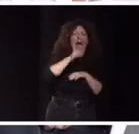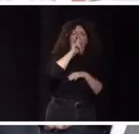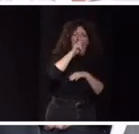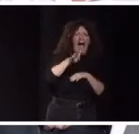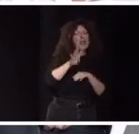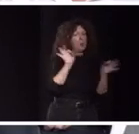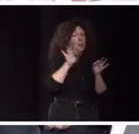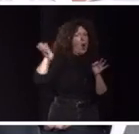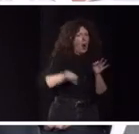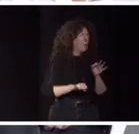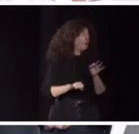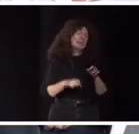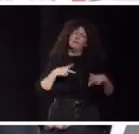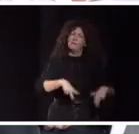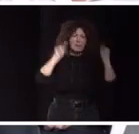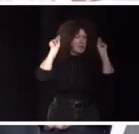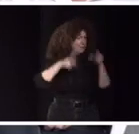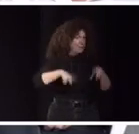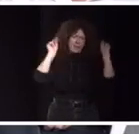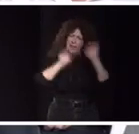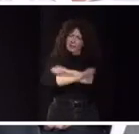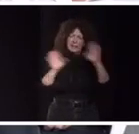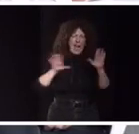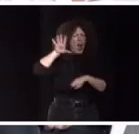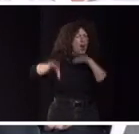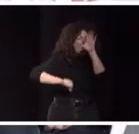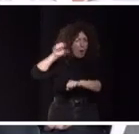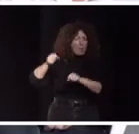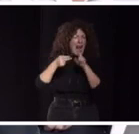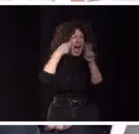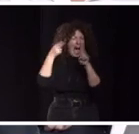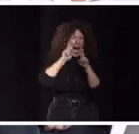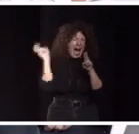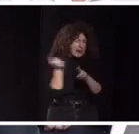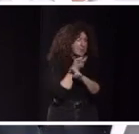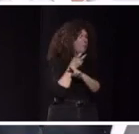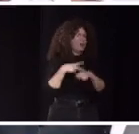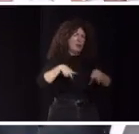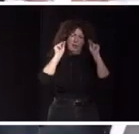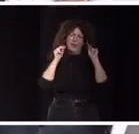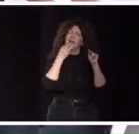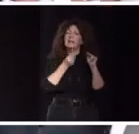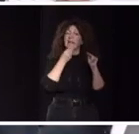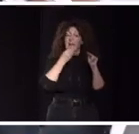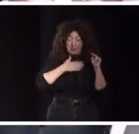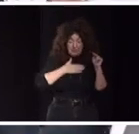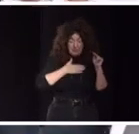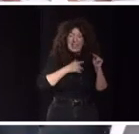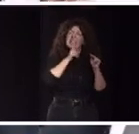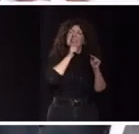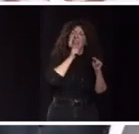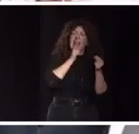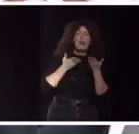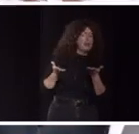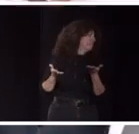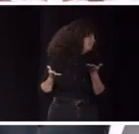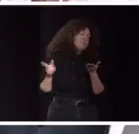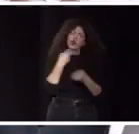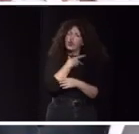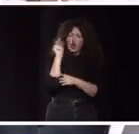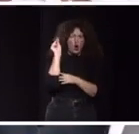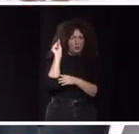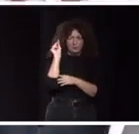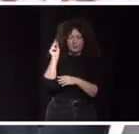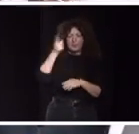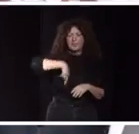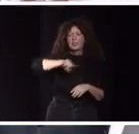años. Dejemos ya de una vez de comprar armamento a Israel. No con nuestro silencio, compañeros y compañeras. No